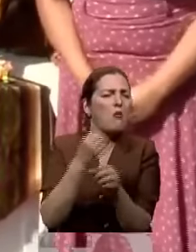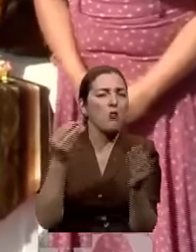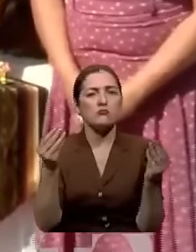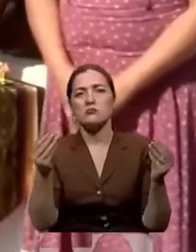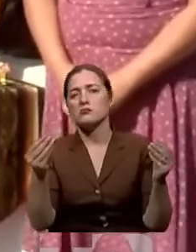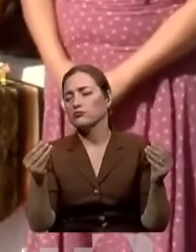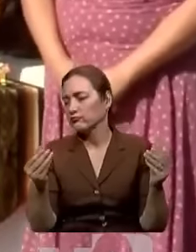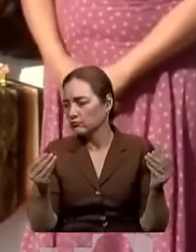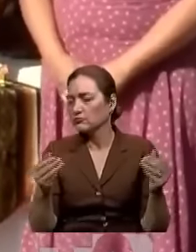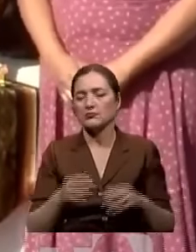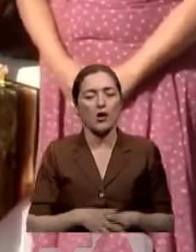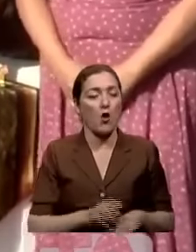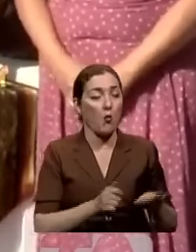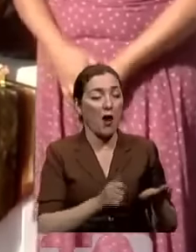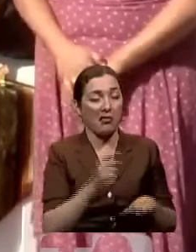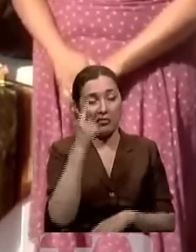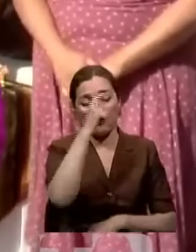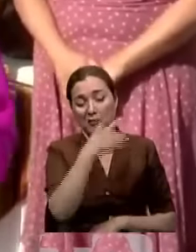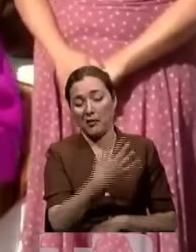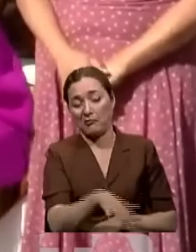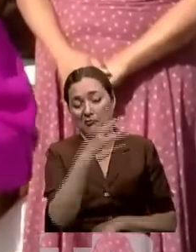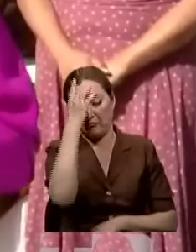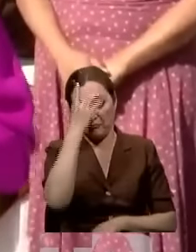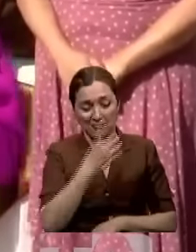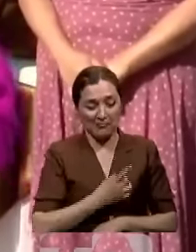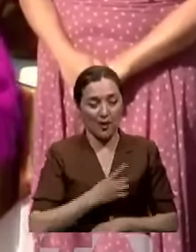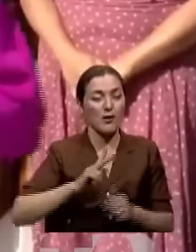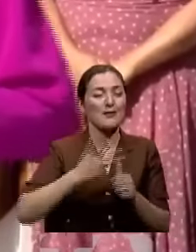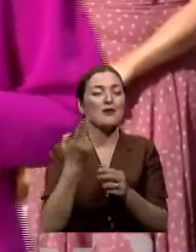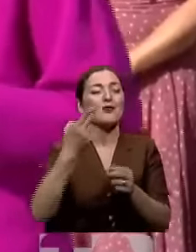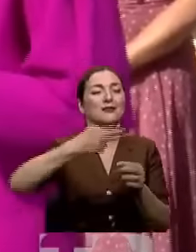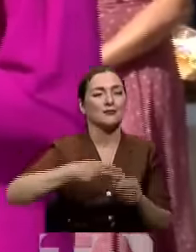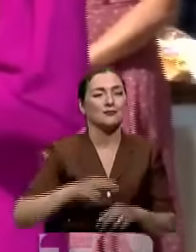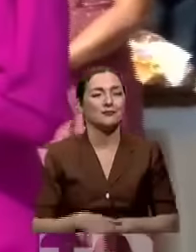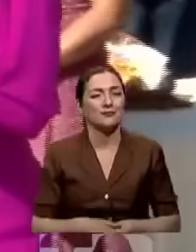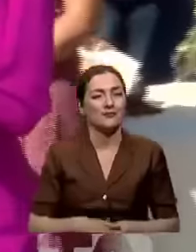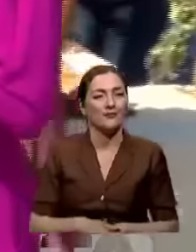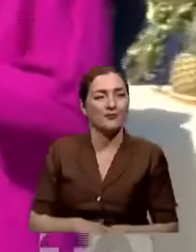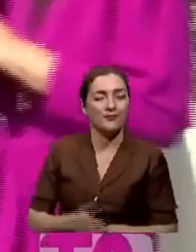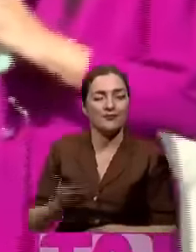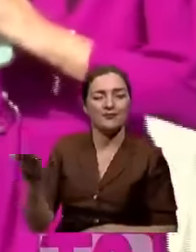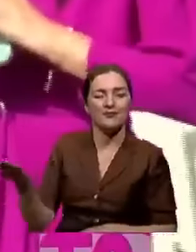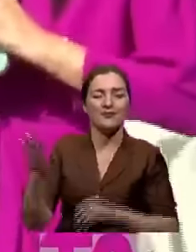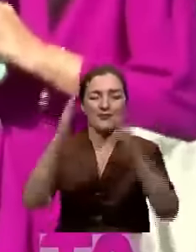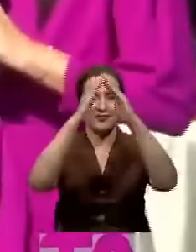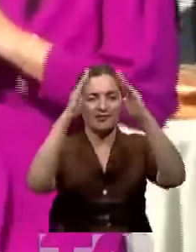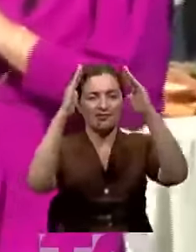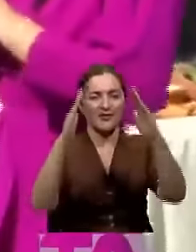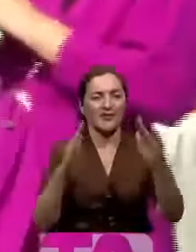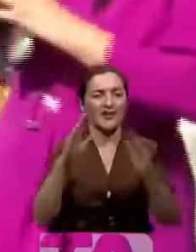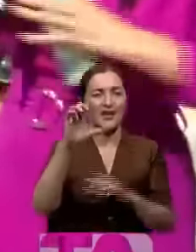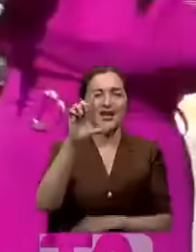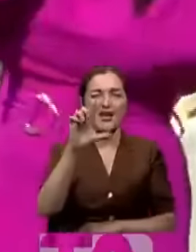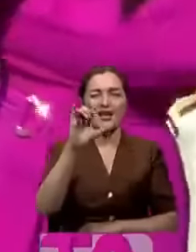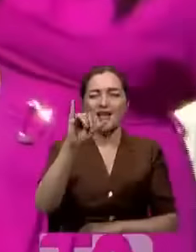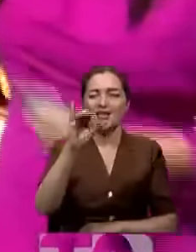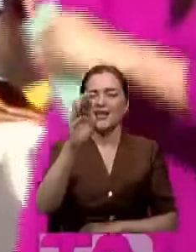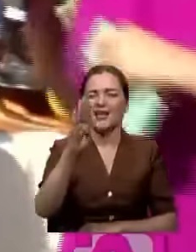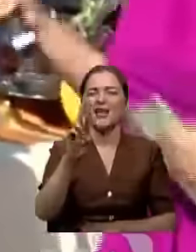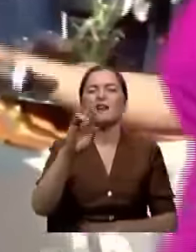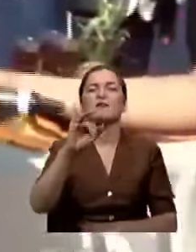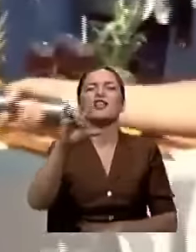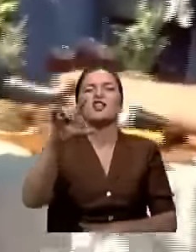difícil nuestro jurado. Y vamos ahora sí a conocer a nuestro tercer finalista, ya lo tenemos acá en mis espaldas y es la